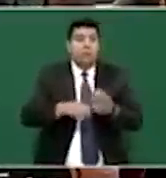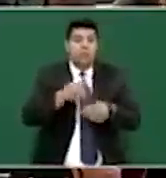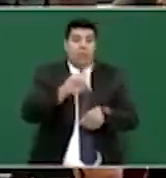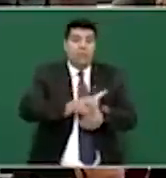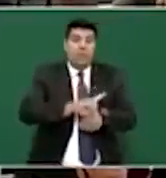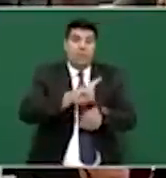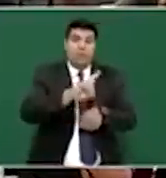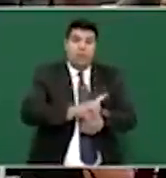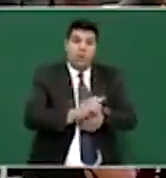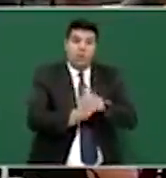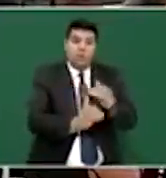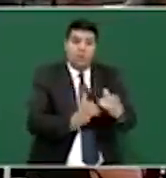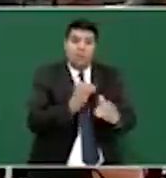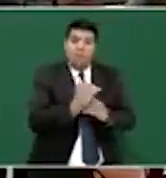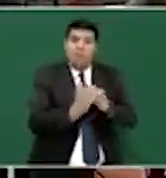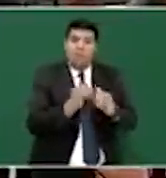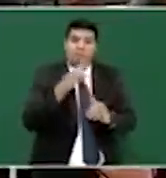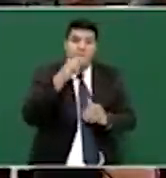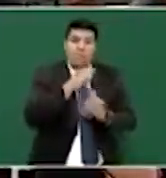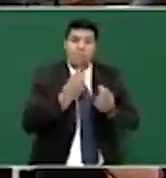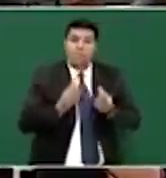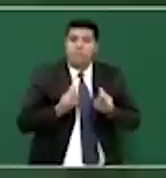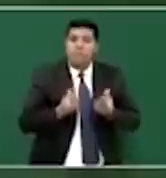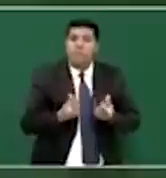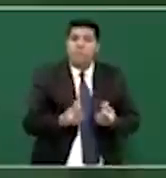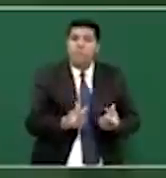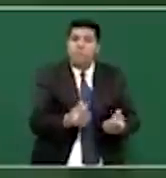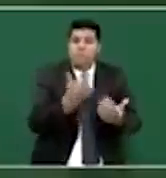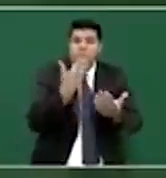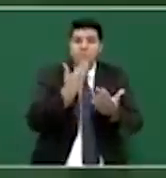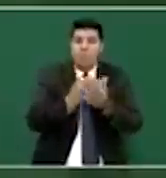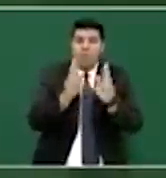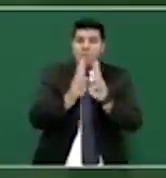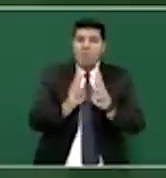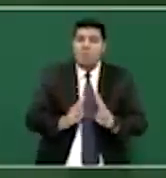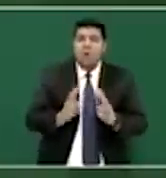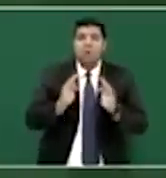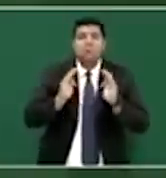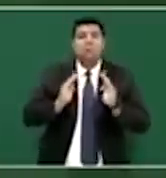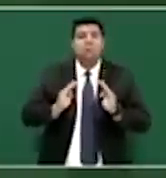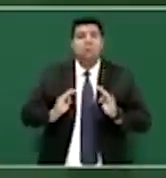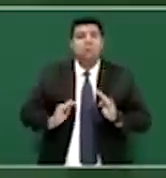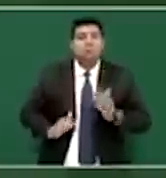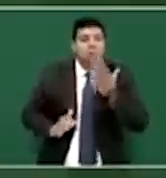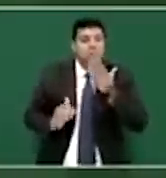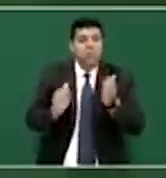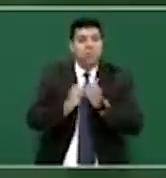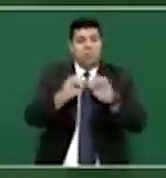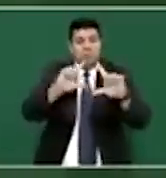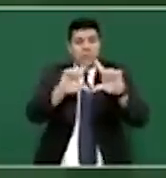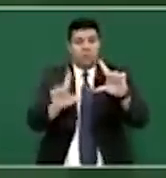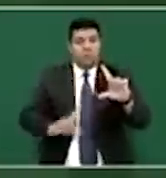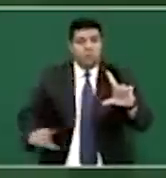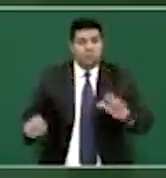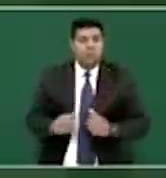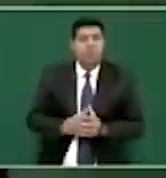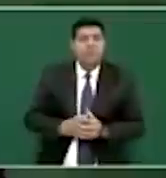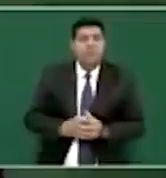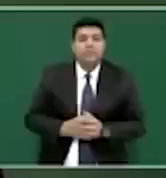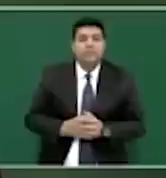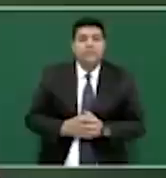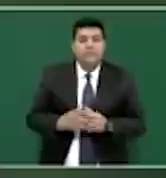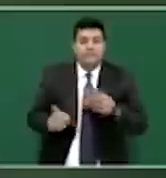se esté trabajando para garantizar la paz y la tranquilidad en el país. Y lo